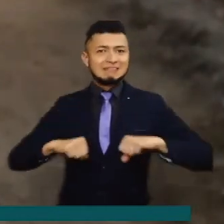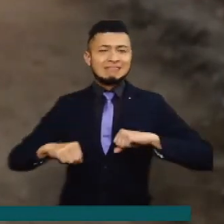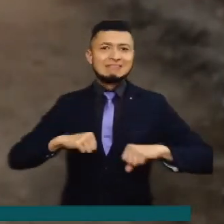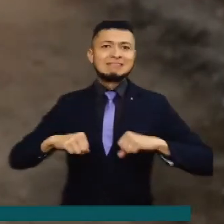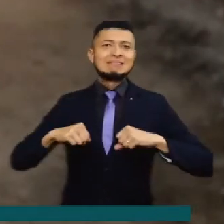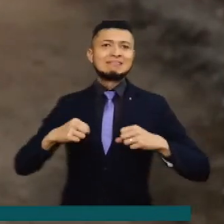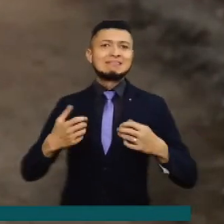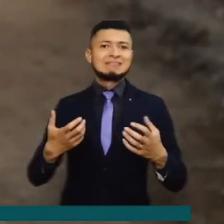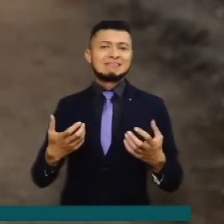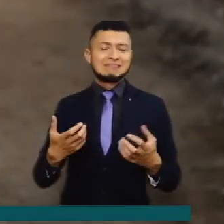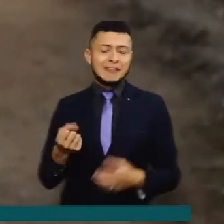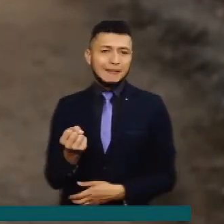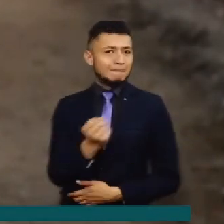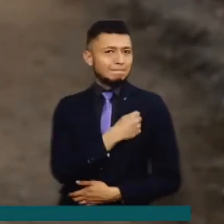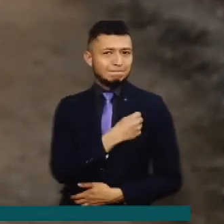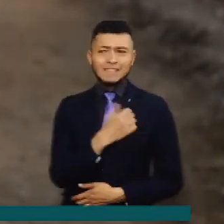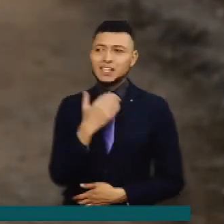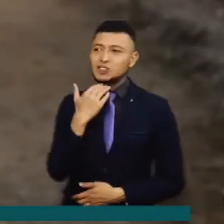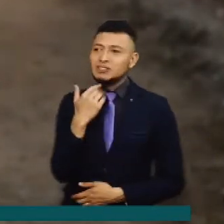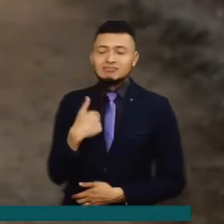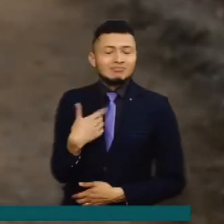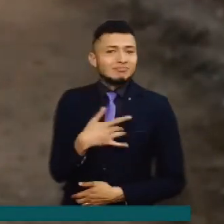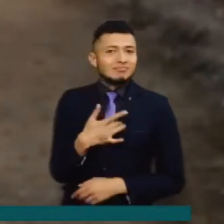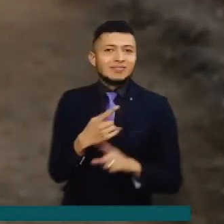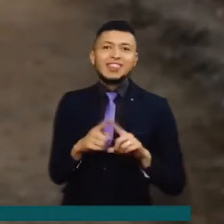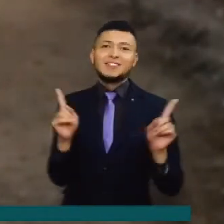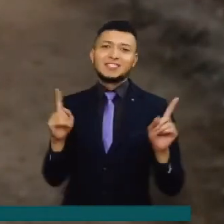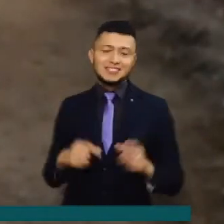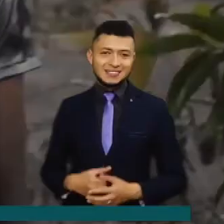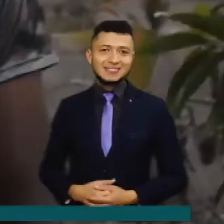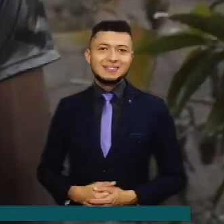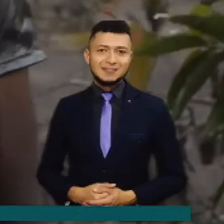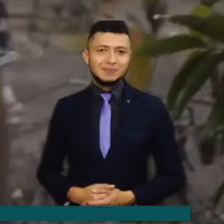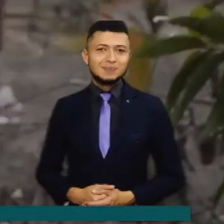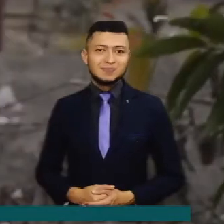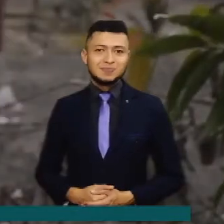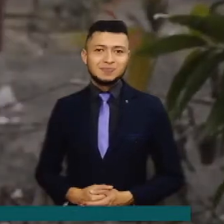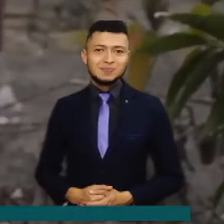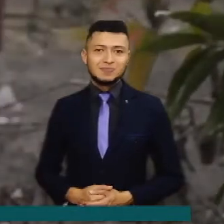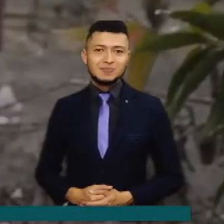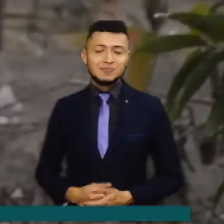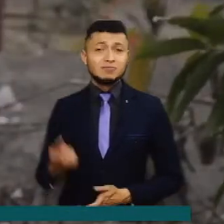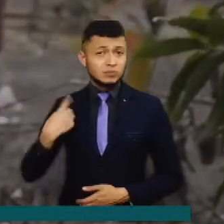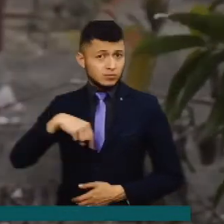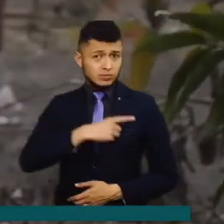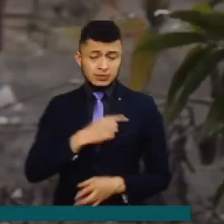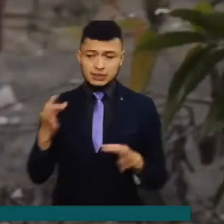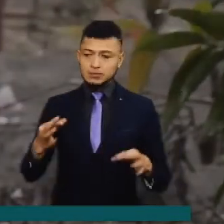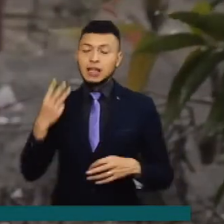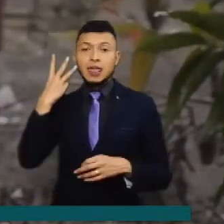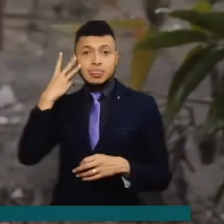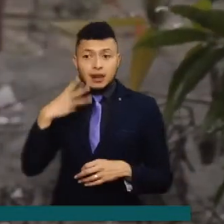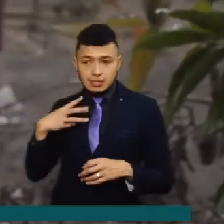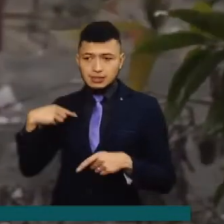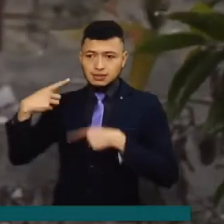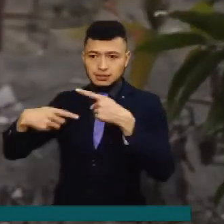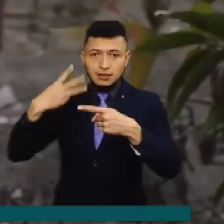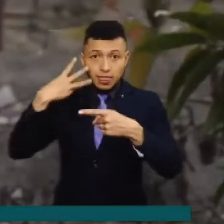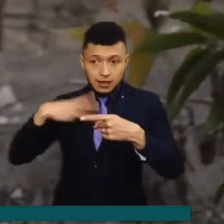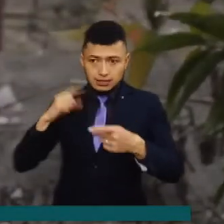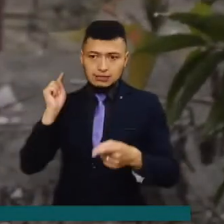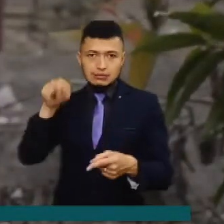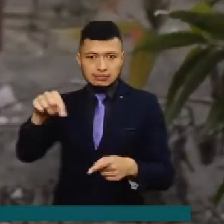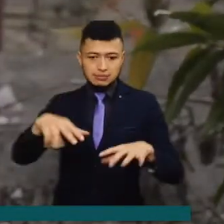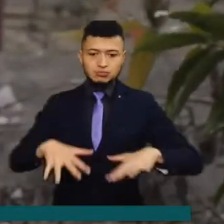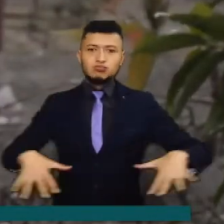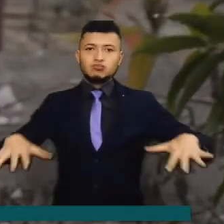tranquilidad. Me encanta, no sé, me siento diferente. Nosotros cada 3 días nos reunimos aquí